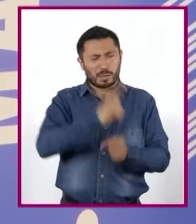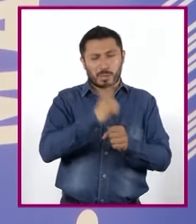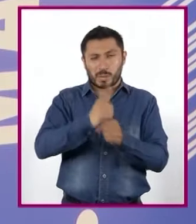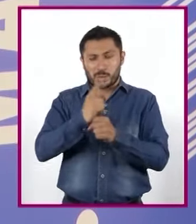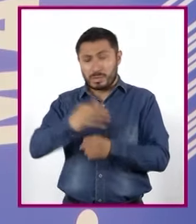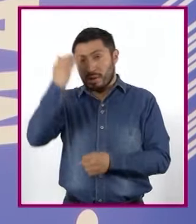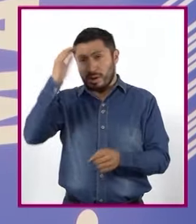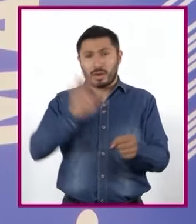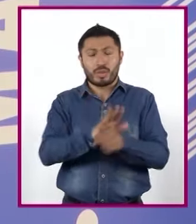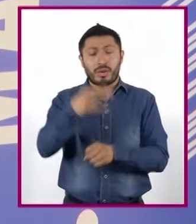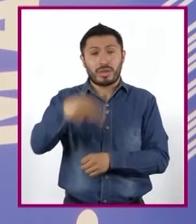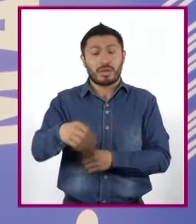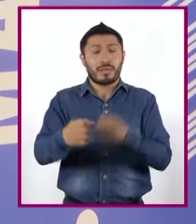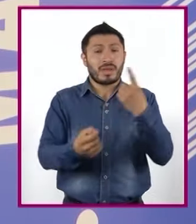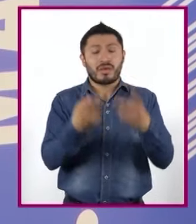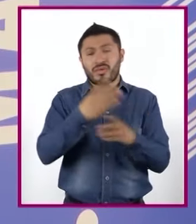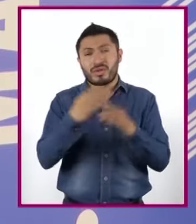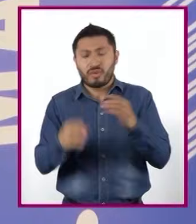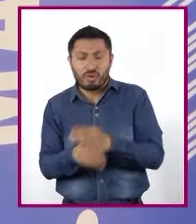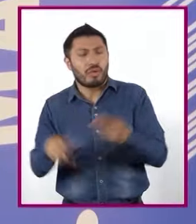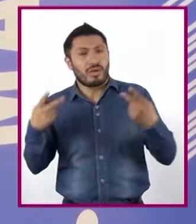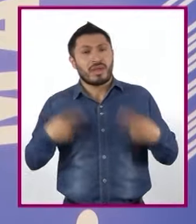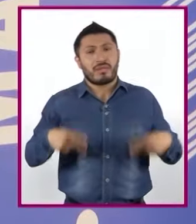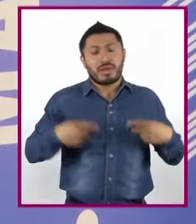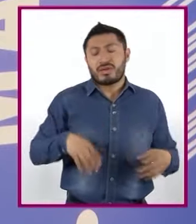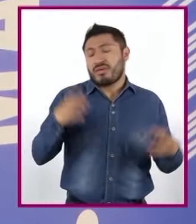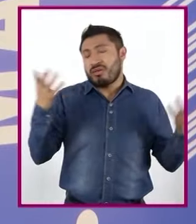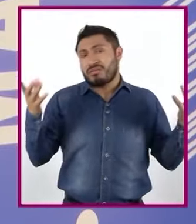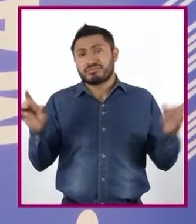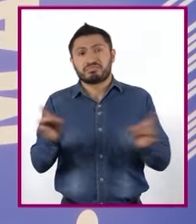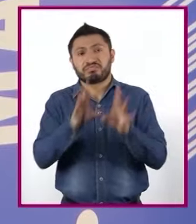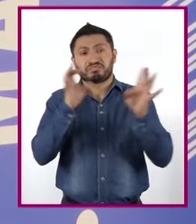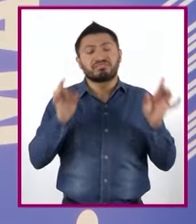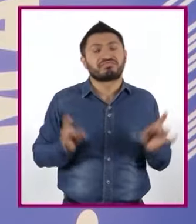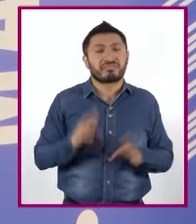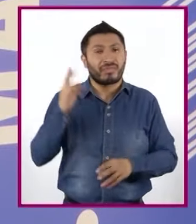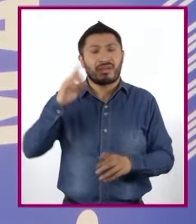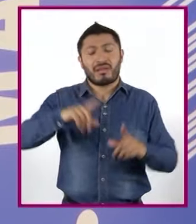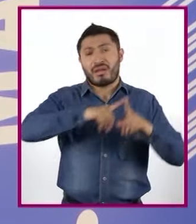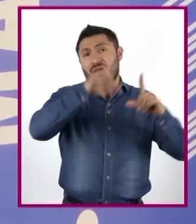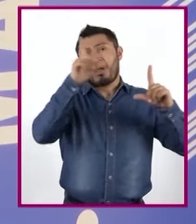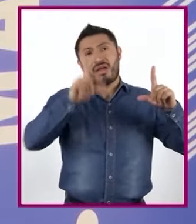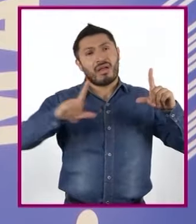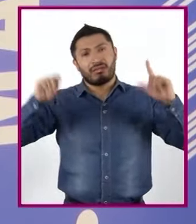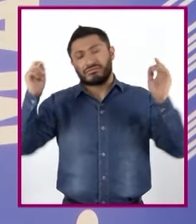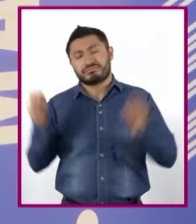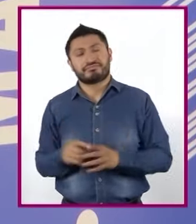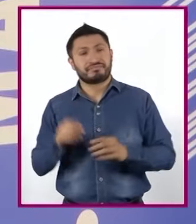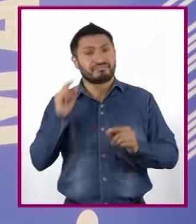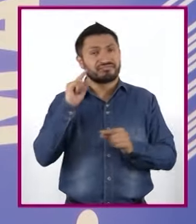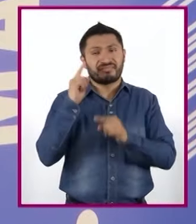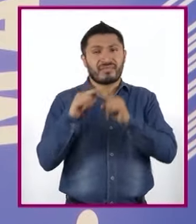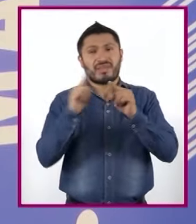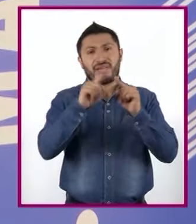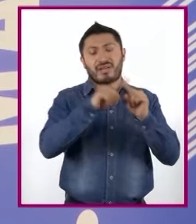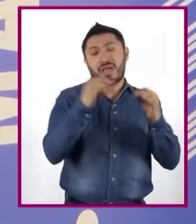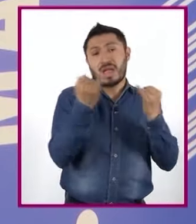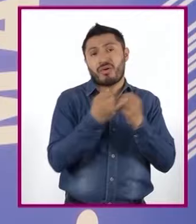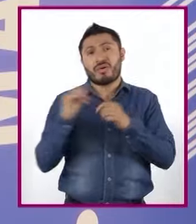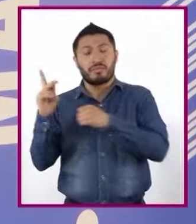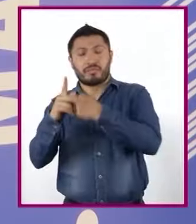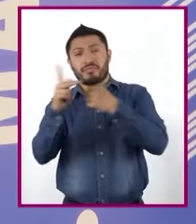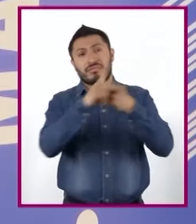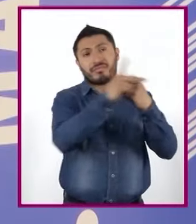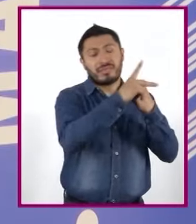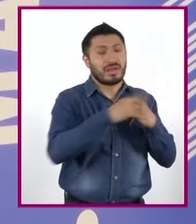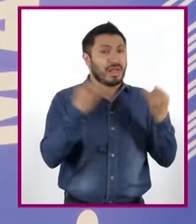algunas cosas, personas, situaciones en diferentes partes del país, así como en otros países en que